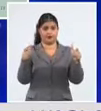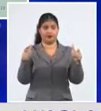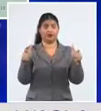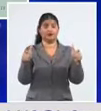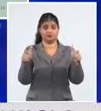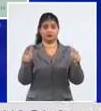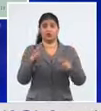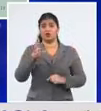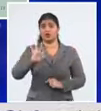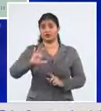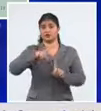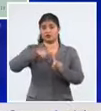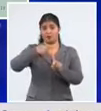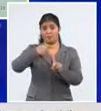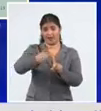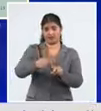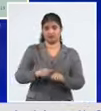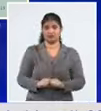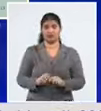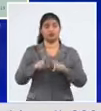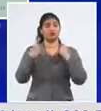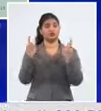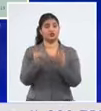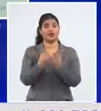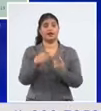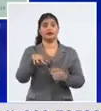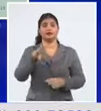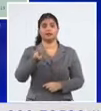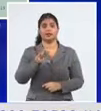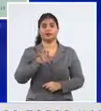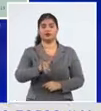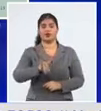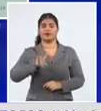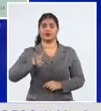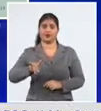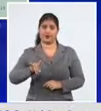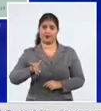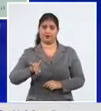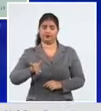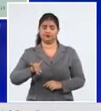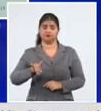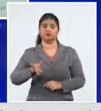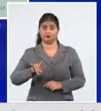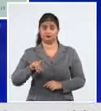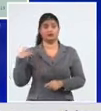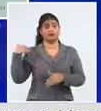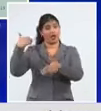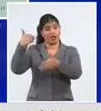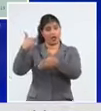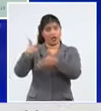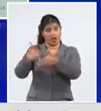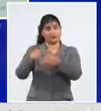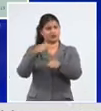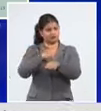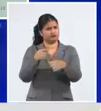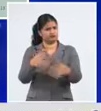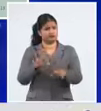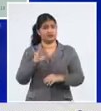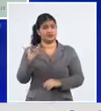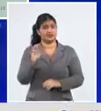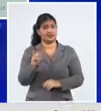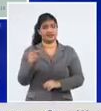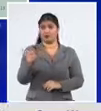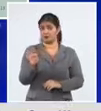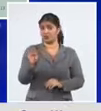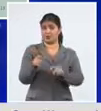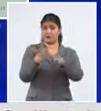399 en total. Como ha sido el comportamiento de las Tunas, el 70% de los diagnosticados ayer